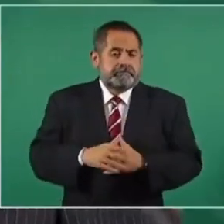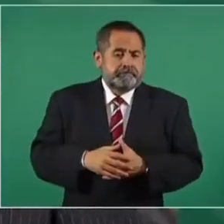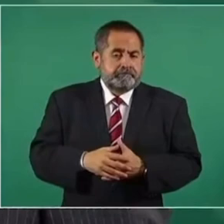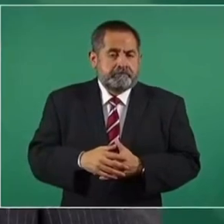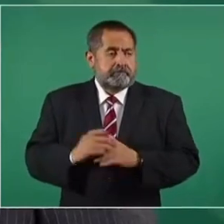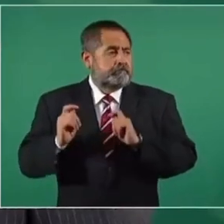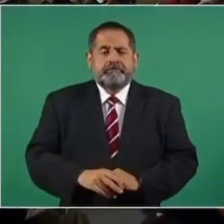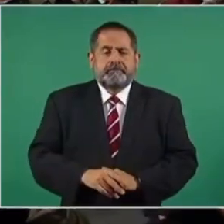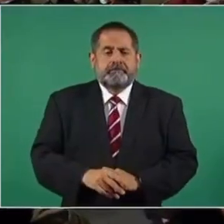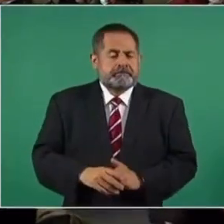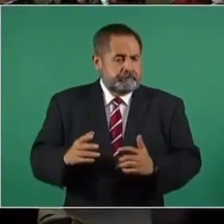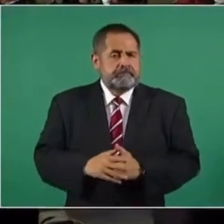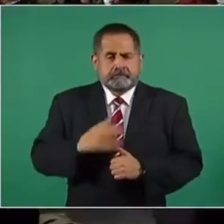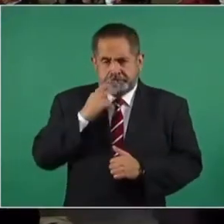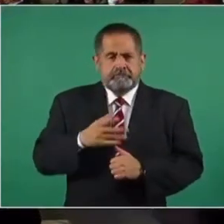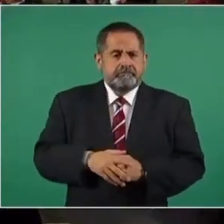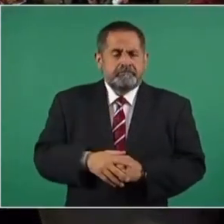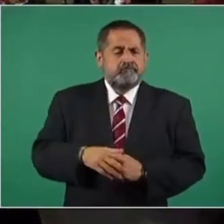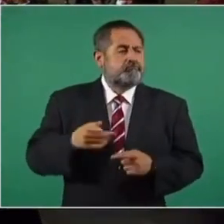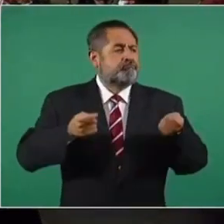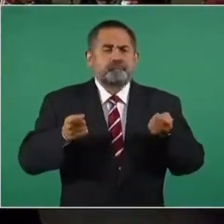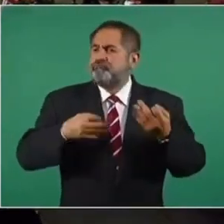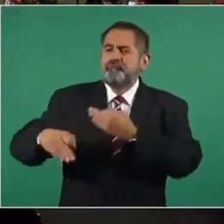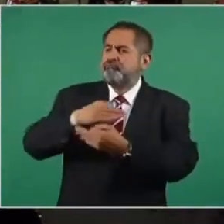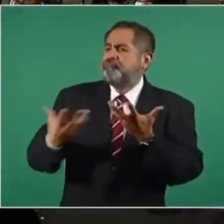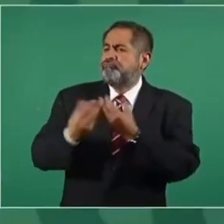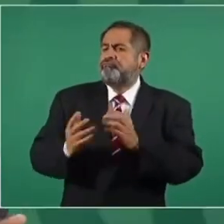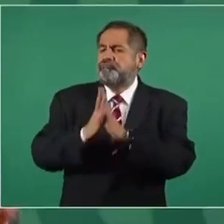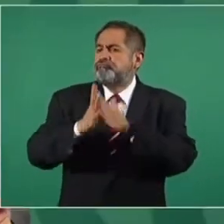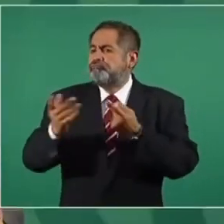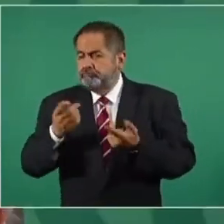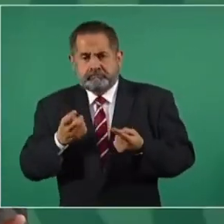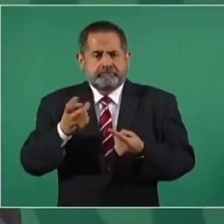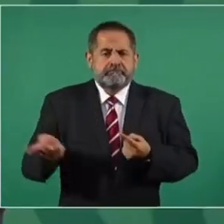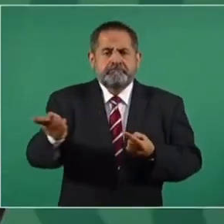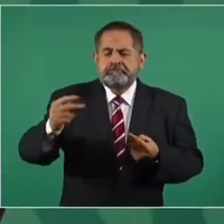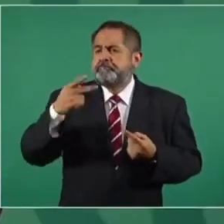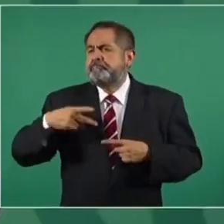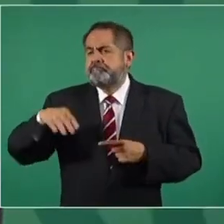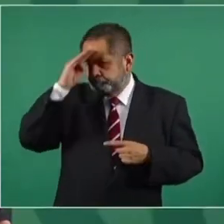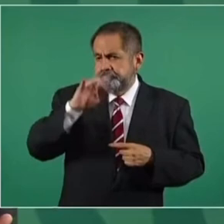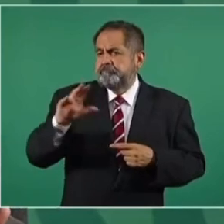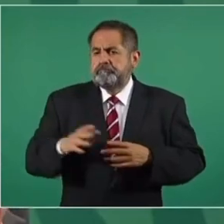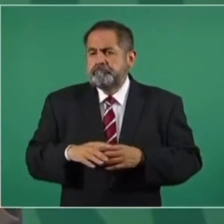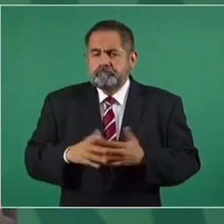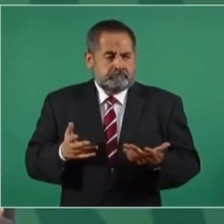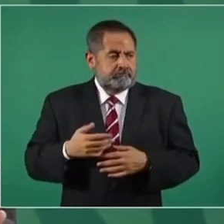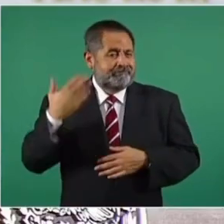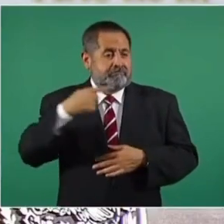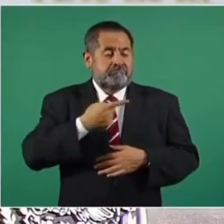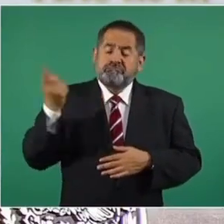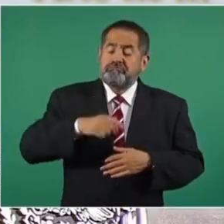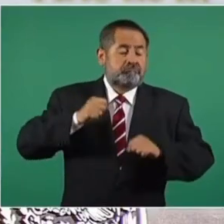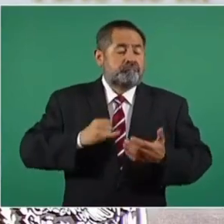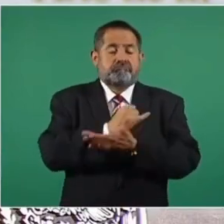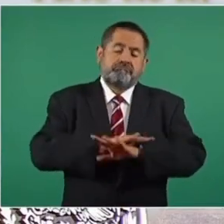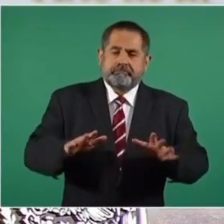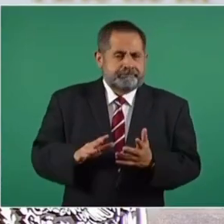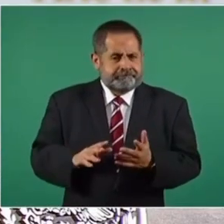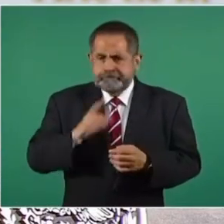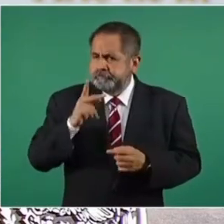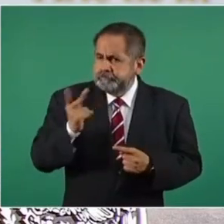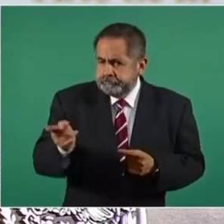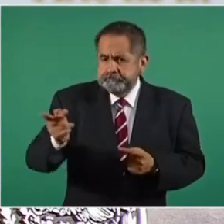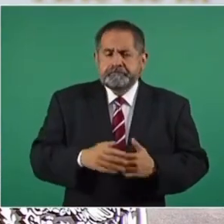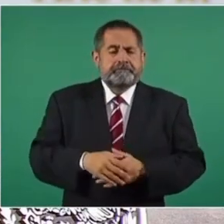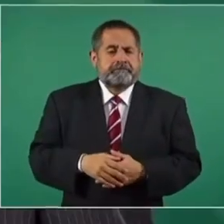dejarle todo a la autoridad. ¿Por qué no gobernamos entre todos? ¿Y por qué no preguntamos a la gente? ¿Por qué se imponen las cosas?